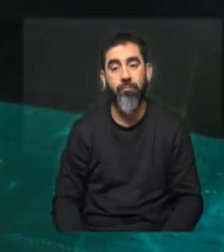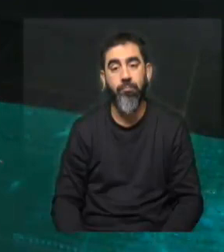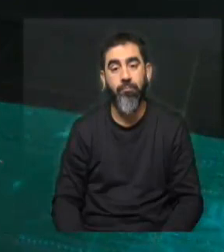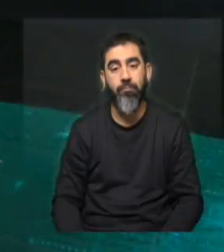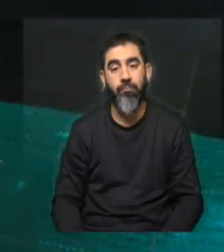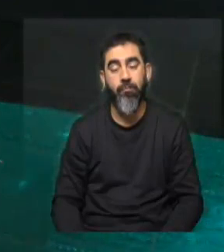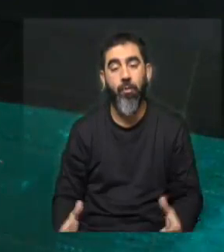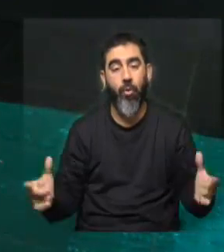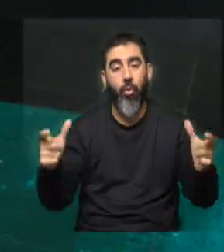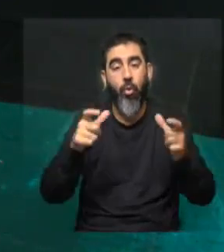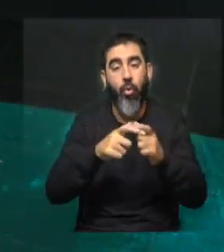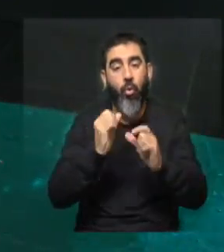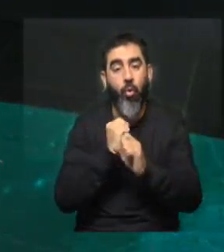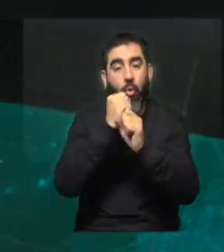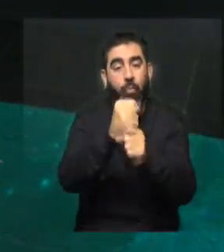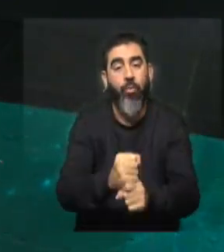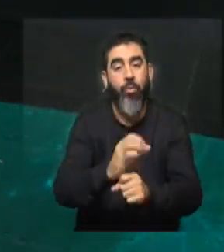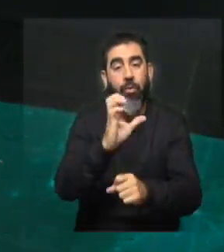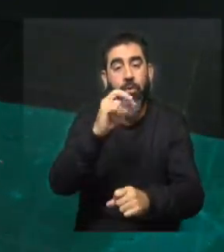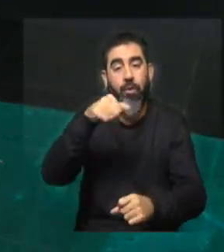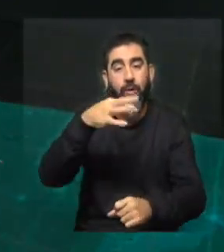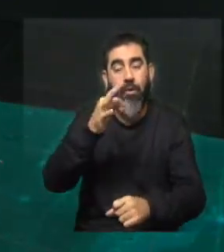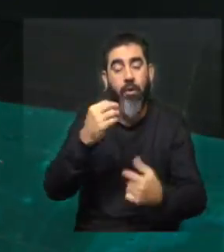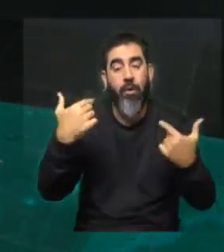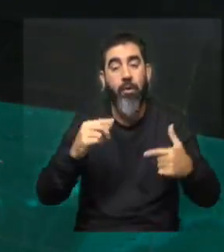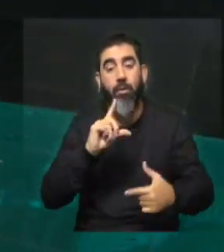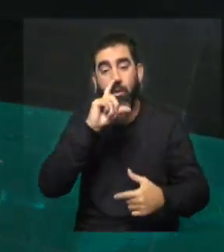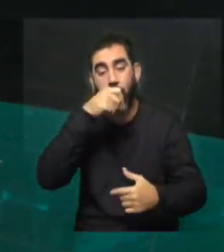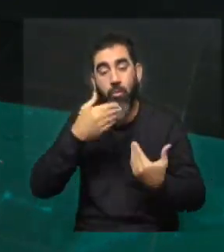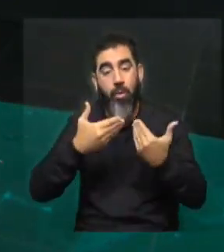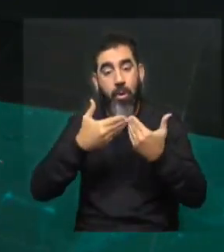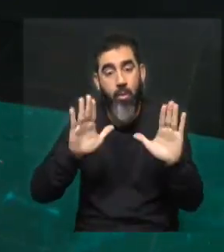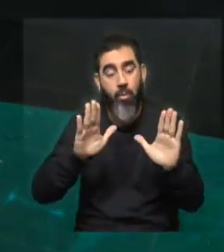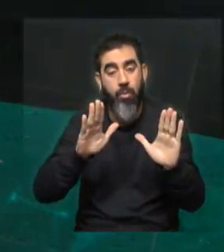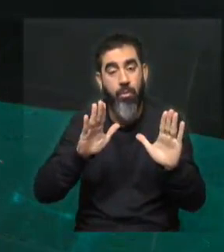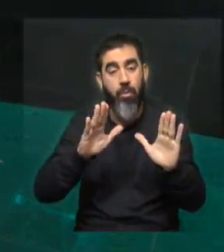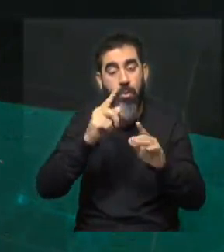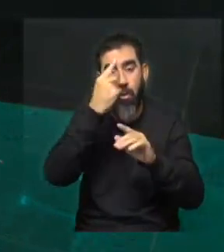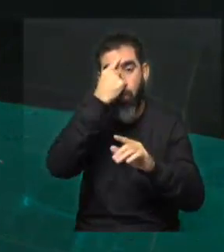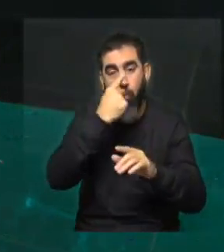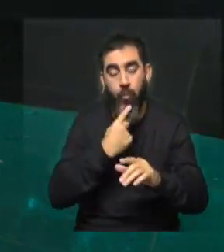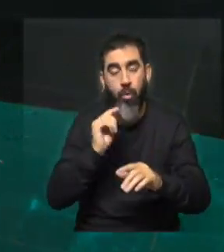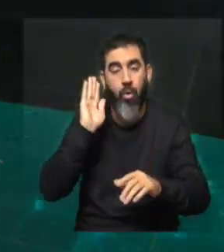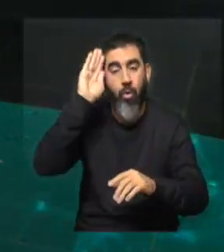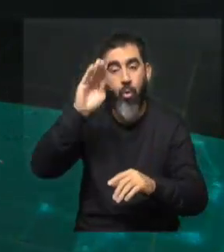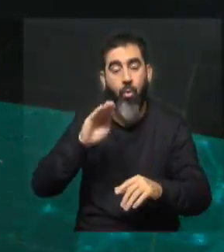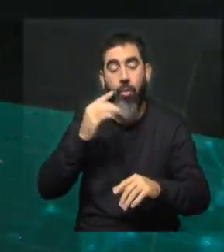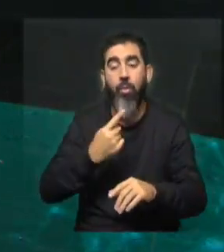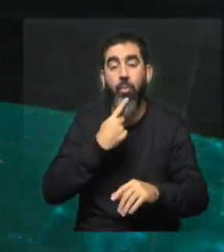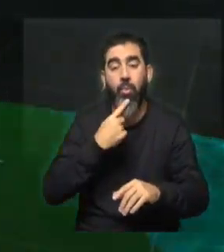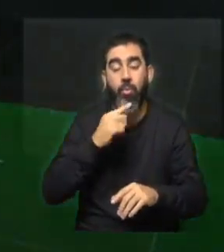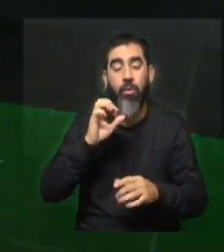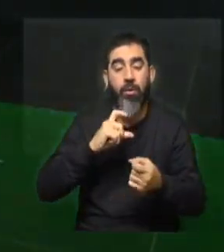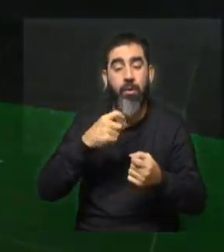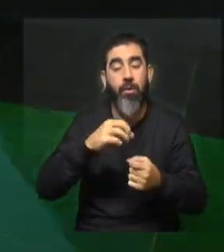la comisión de fundadores de la cnt la intendencia de Montevideo inauguraron una escultura en homenaje al sindicalista y político José